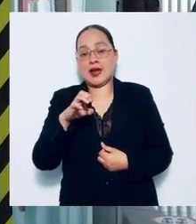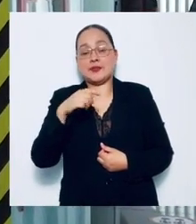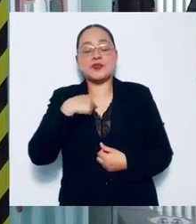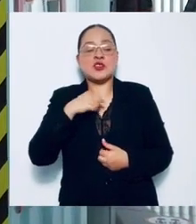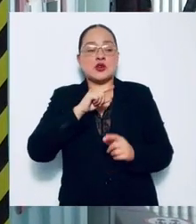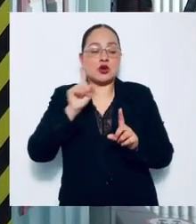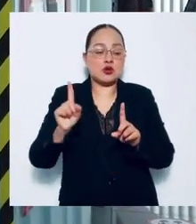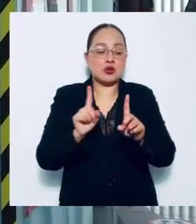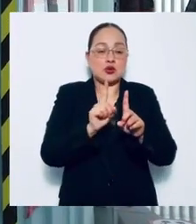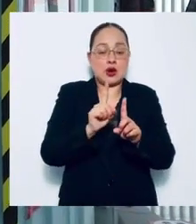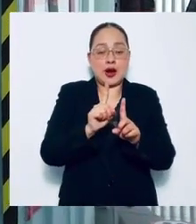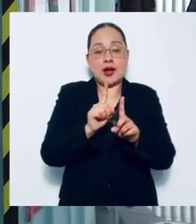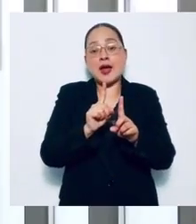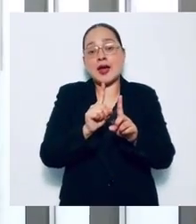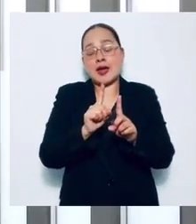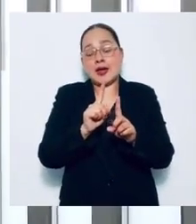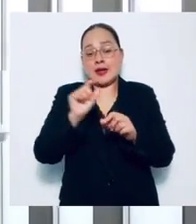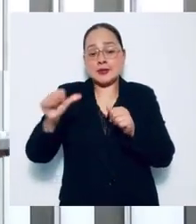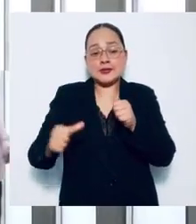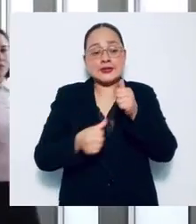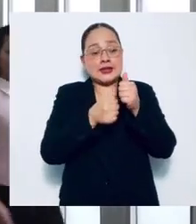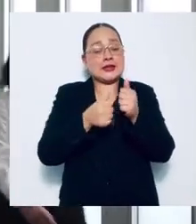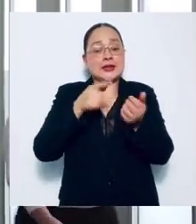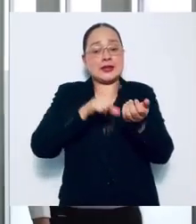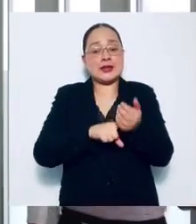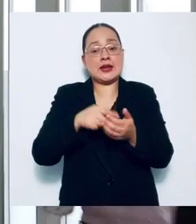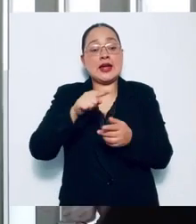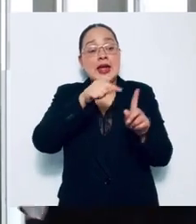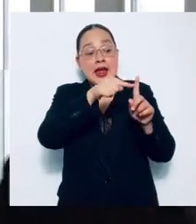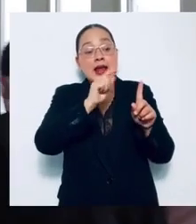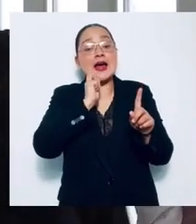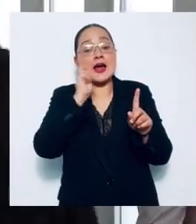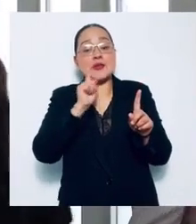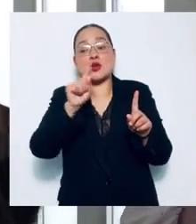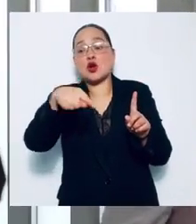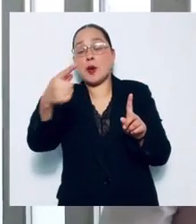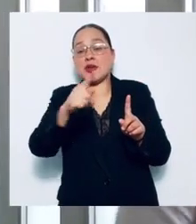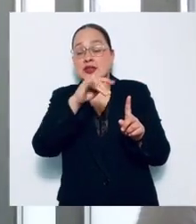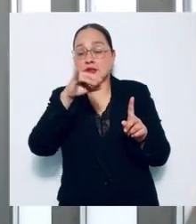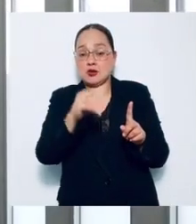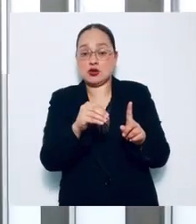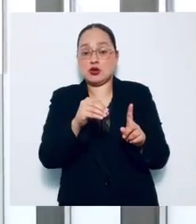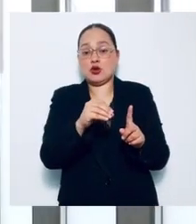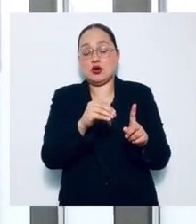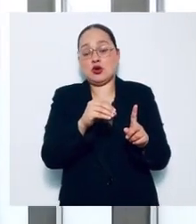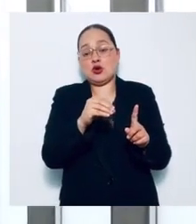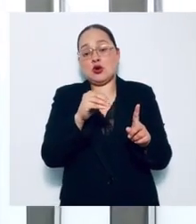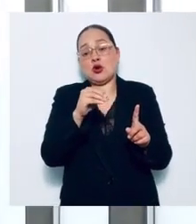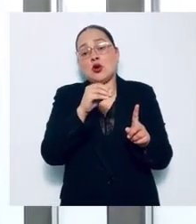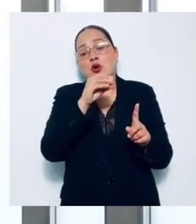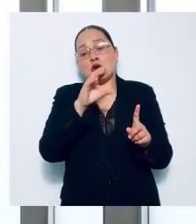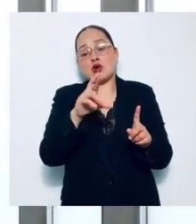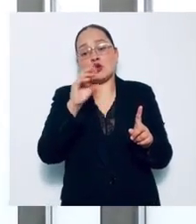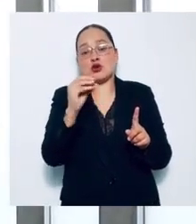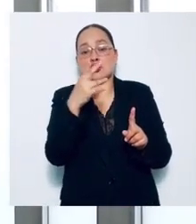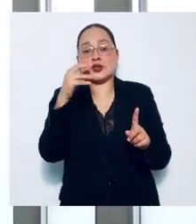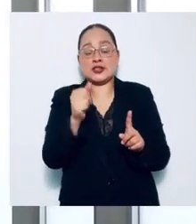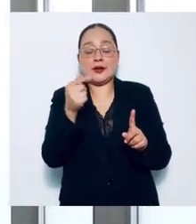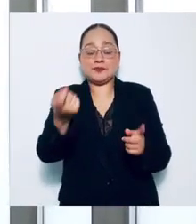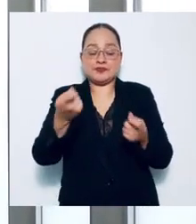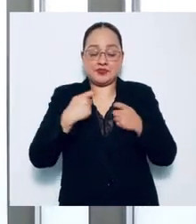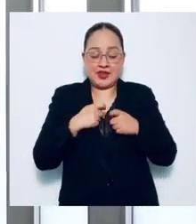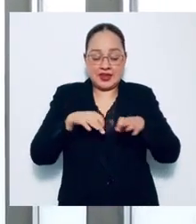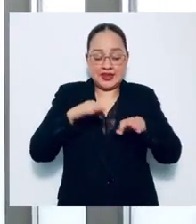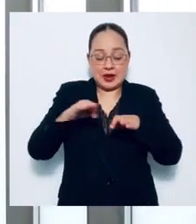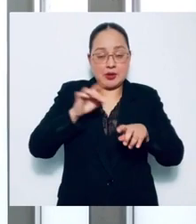porque él era muy amigo de mi tío Octavio García Rocha, que es mi mentor, y me dieron